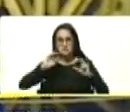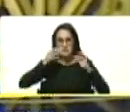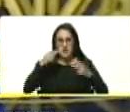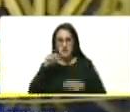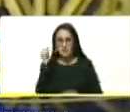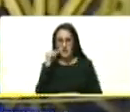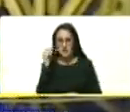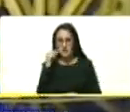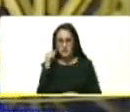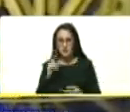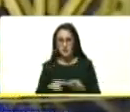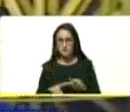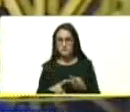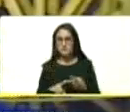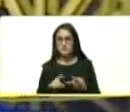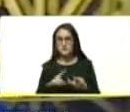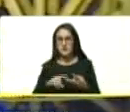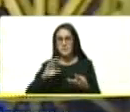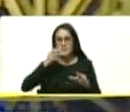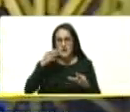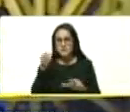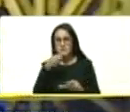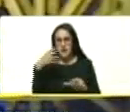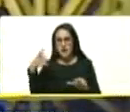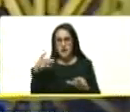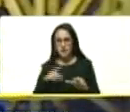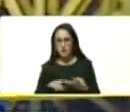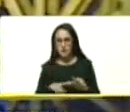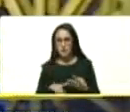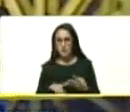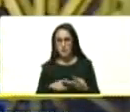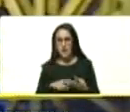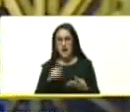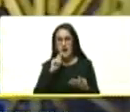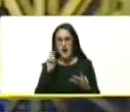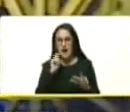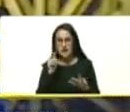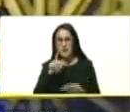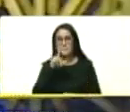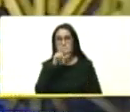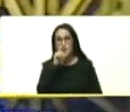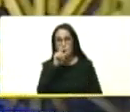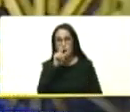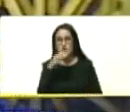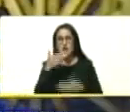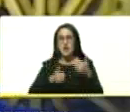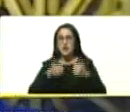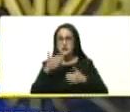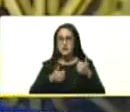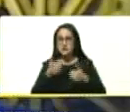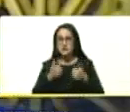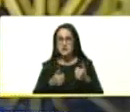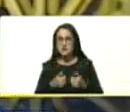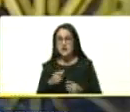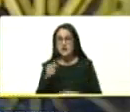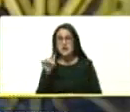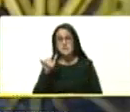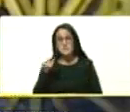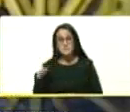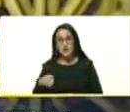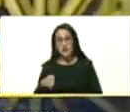amarillo, el maíz blanco, la carne, el pollo, la leche y el pescado,